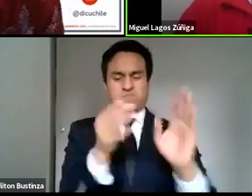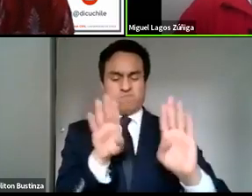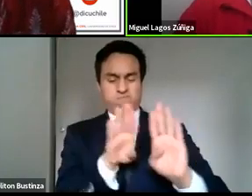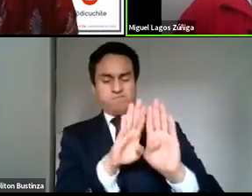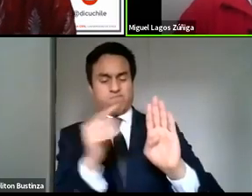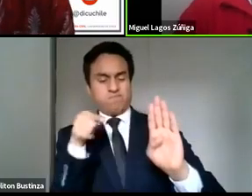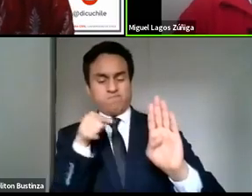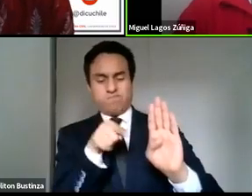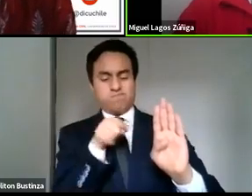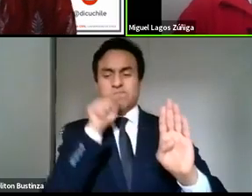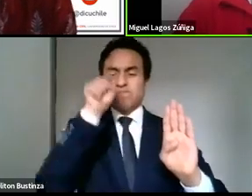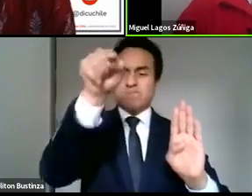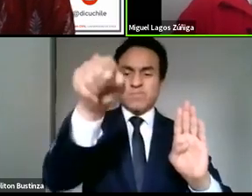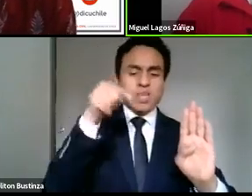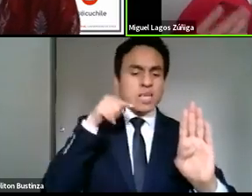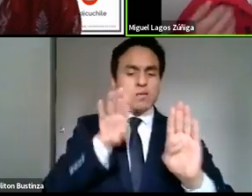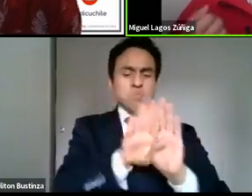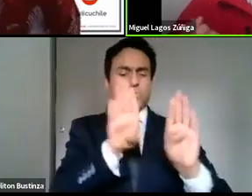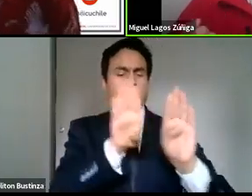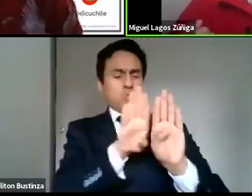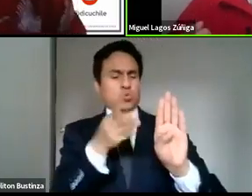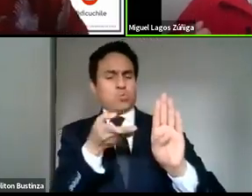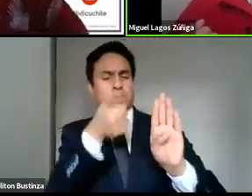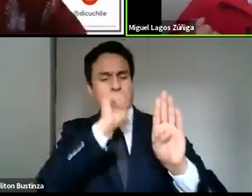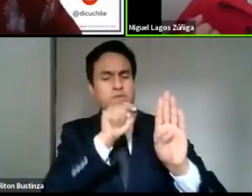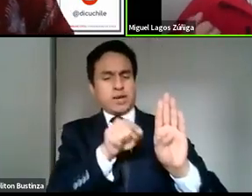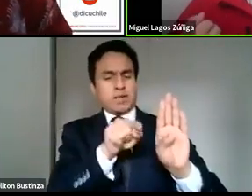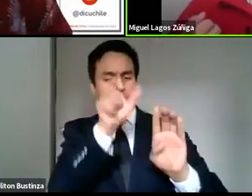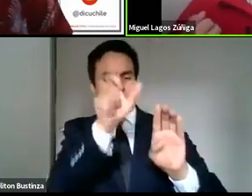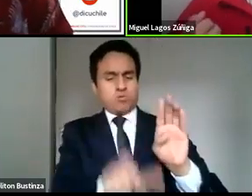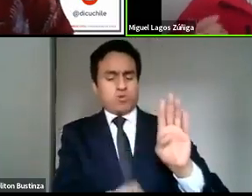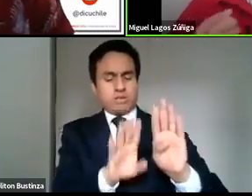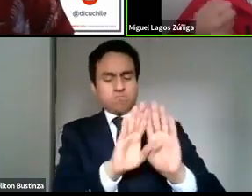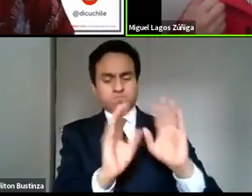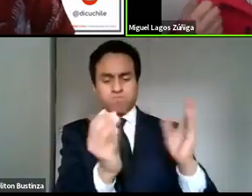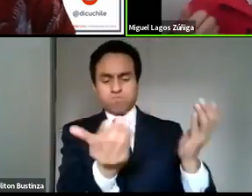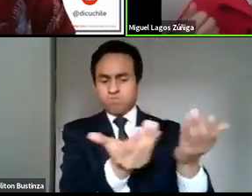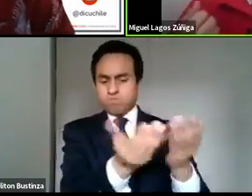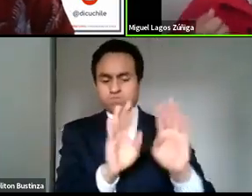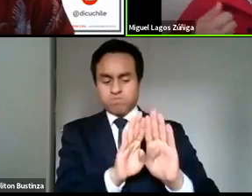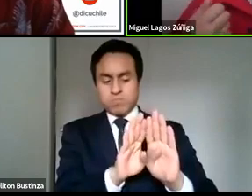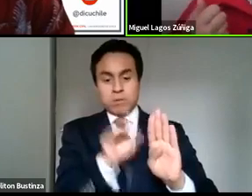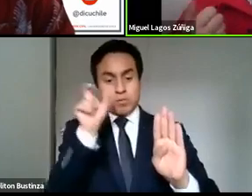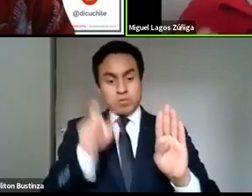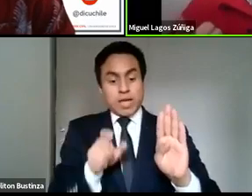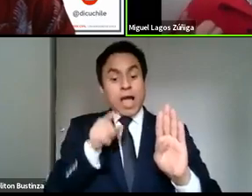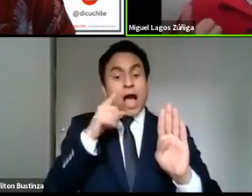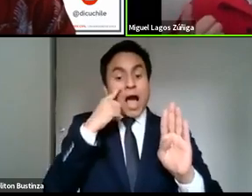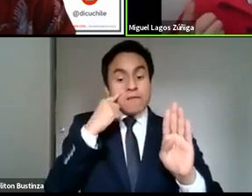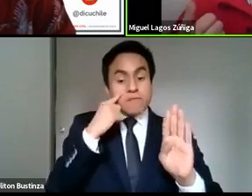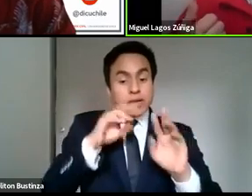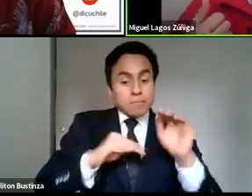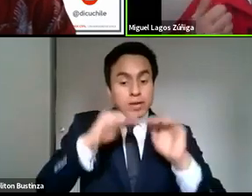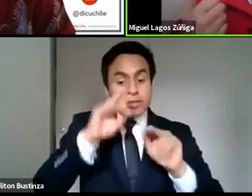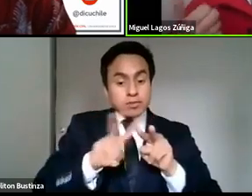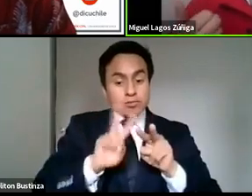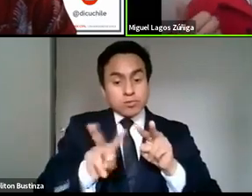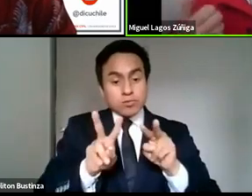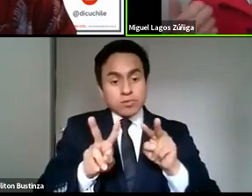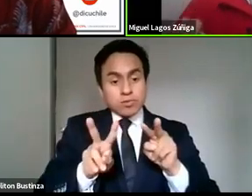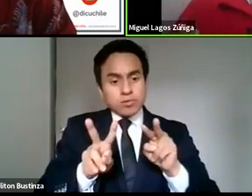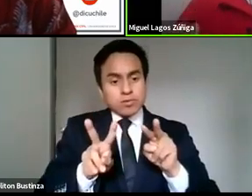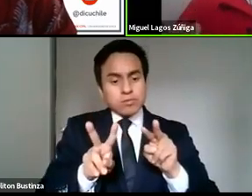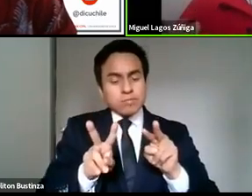¿Sí? Entonces, el mismo, ¿cómo se llama esto? Instrumentista que quiere hacerle mantención, si no tiene